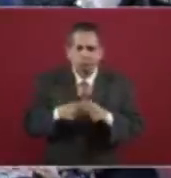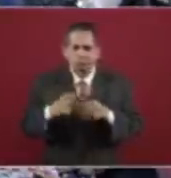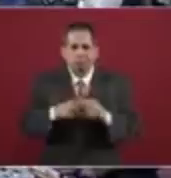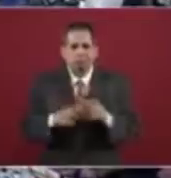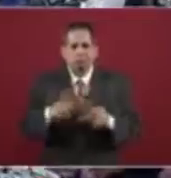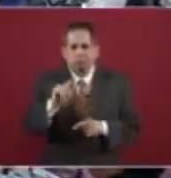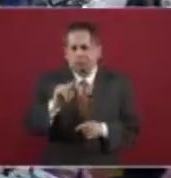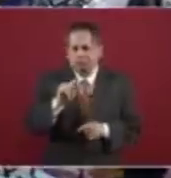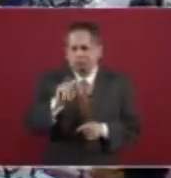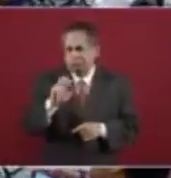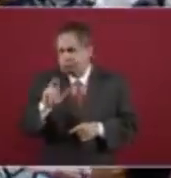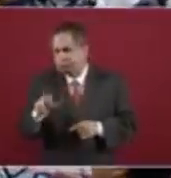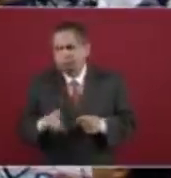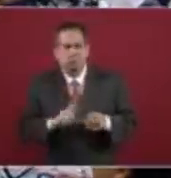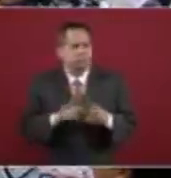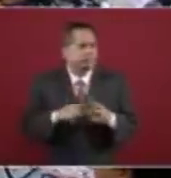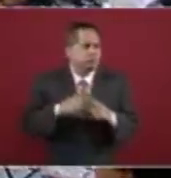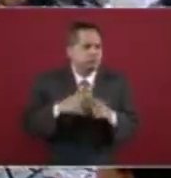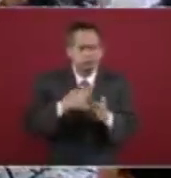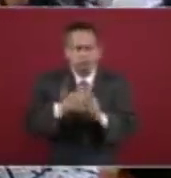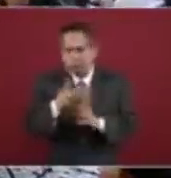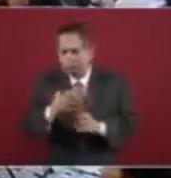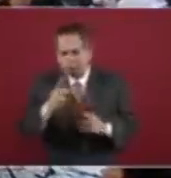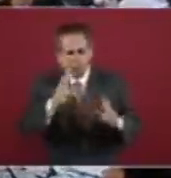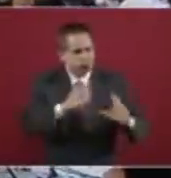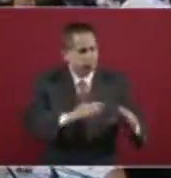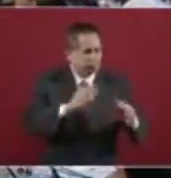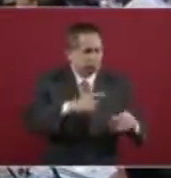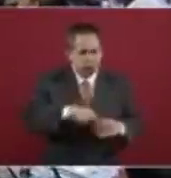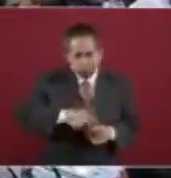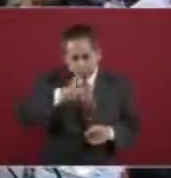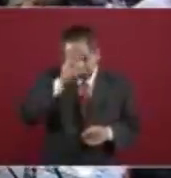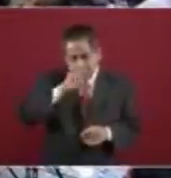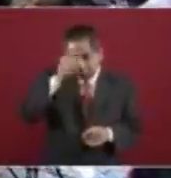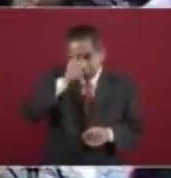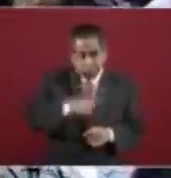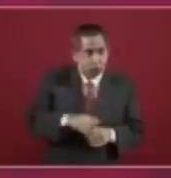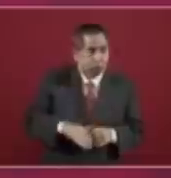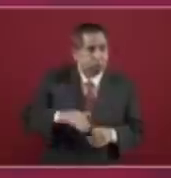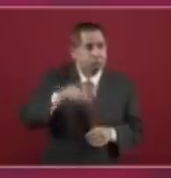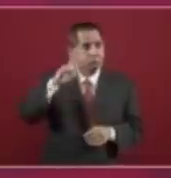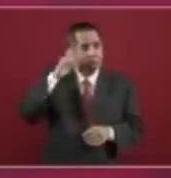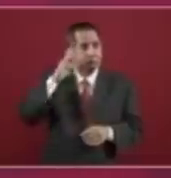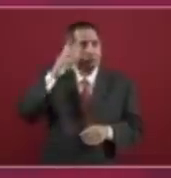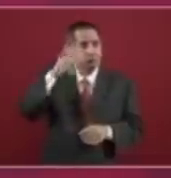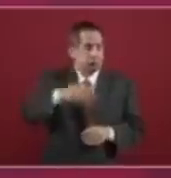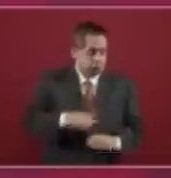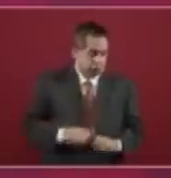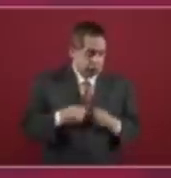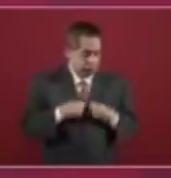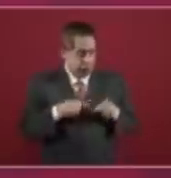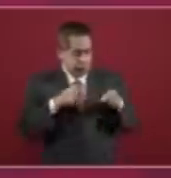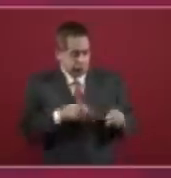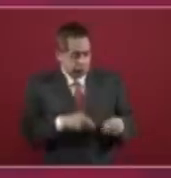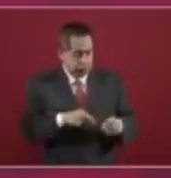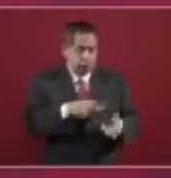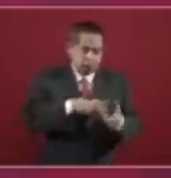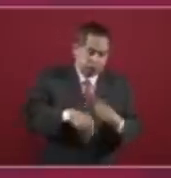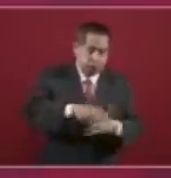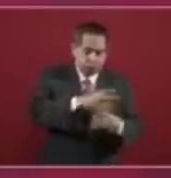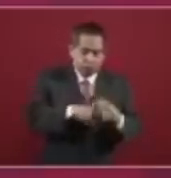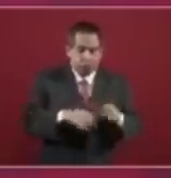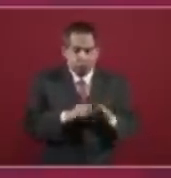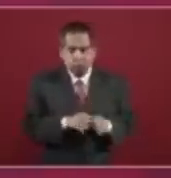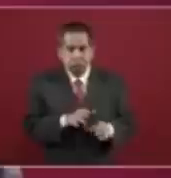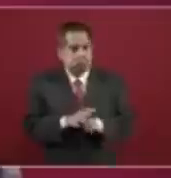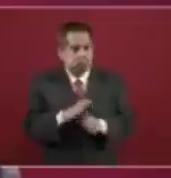actividades agropecuarias, ¿sí?, en albergues, que puedan vivir ahí, que puedan